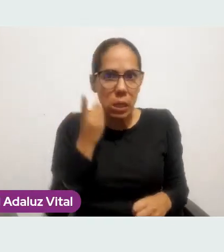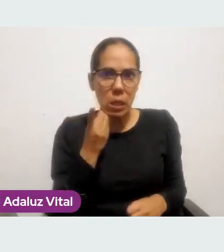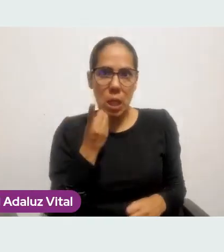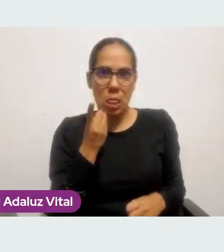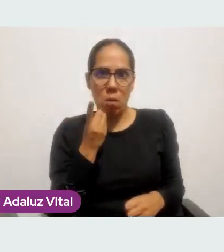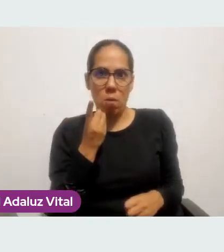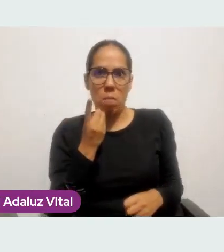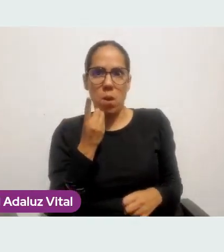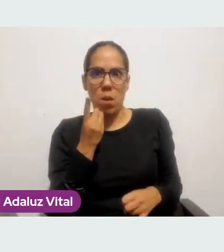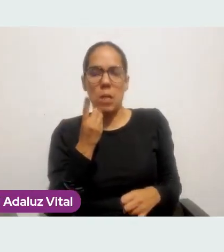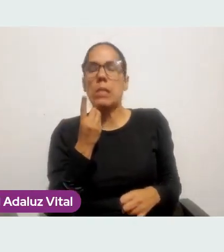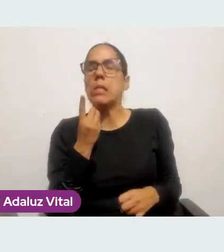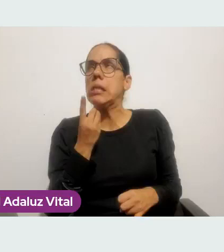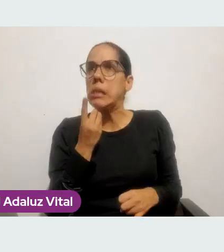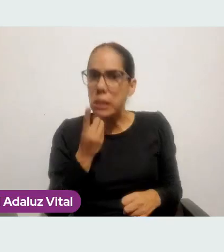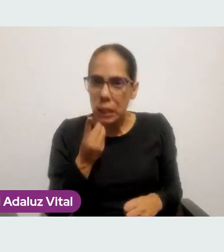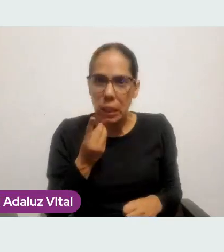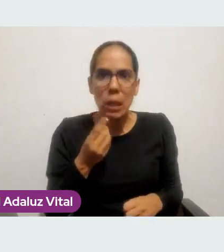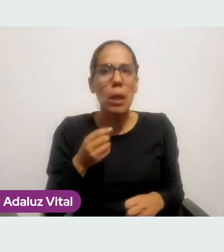de